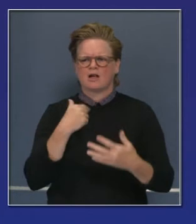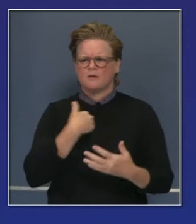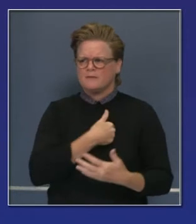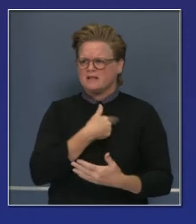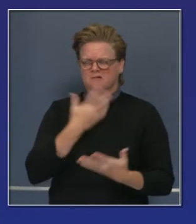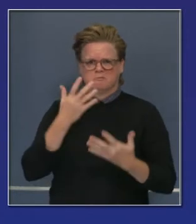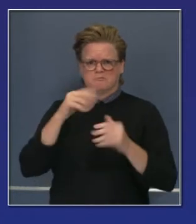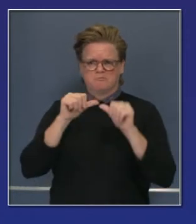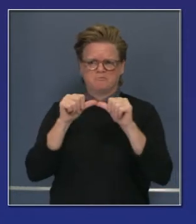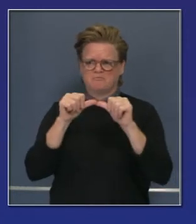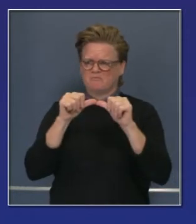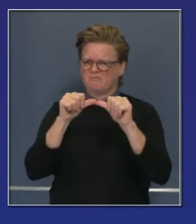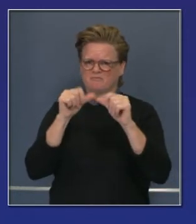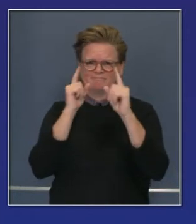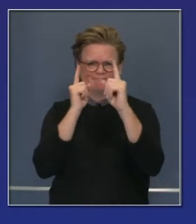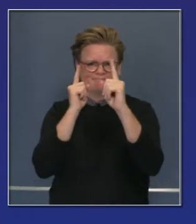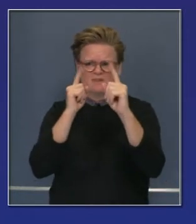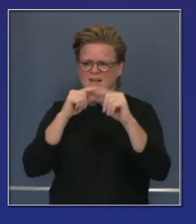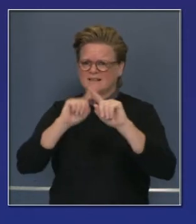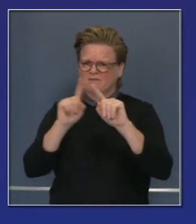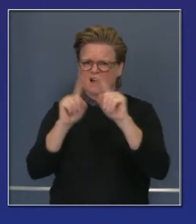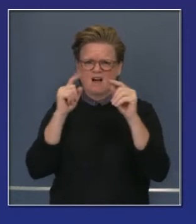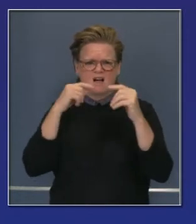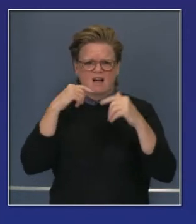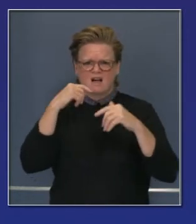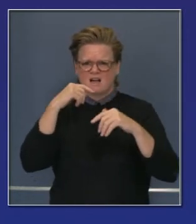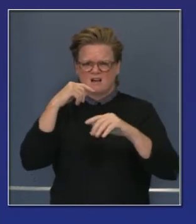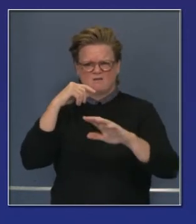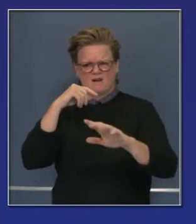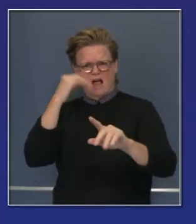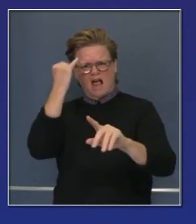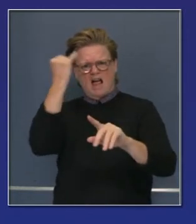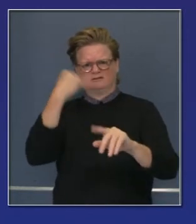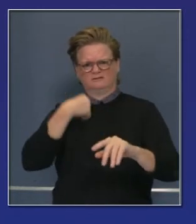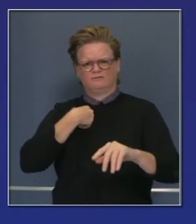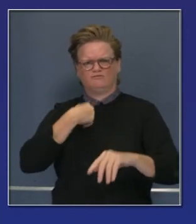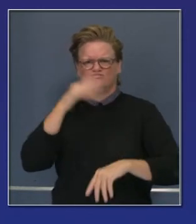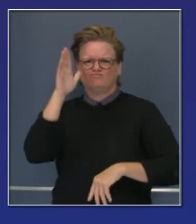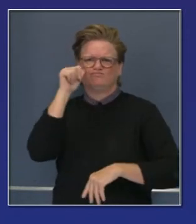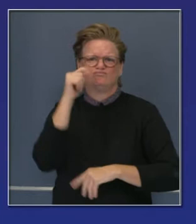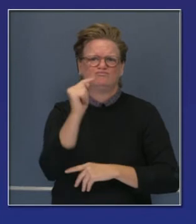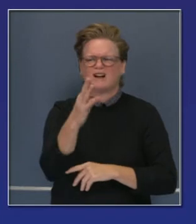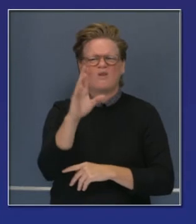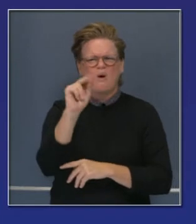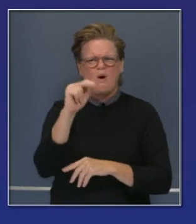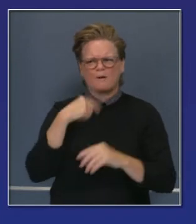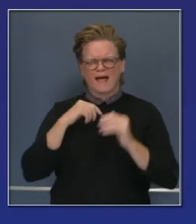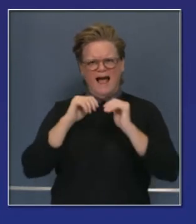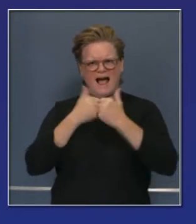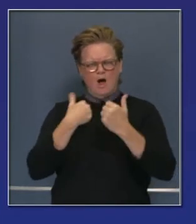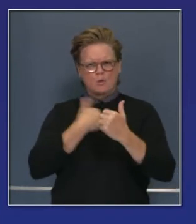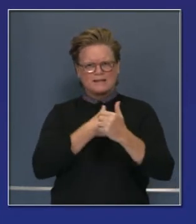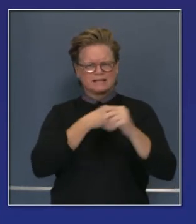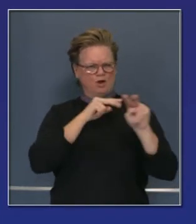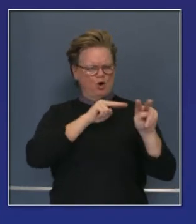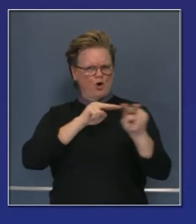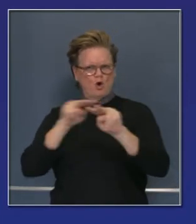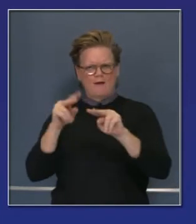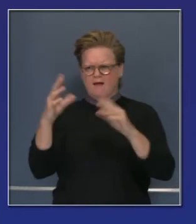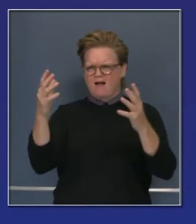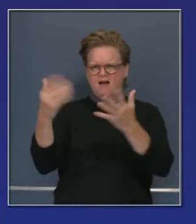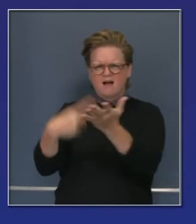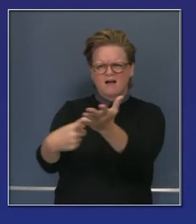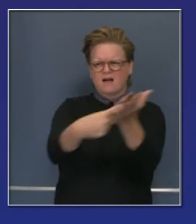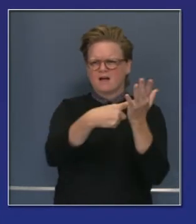flexible, no vamos a ser rígidos en cuanto a la ideología. Hay muchas consideraciones y trabajo que tenemos que tomar en